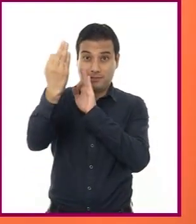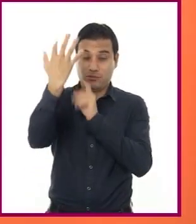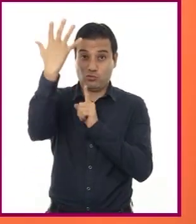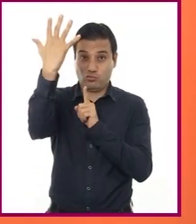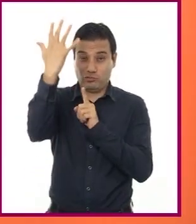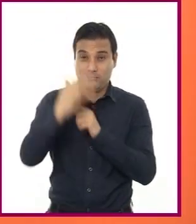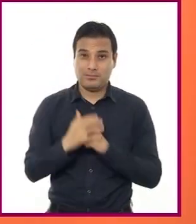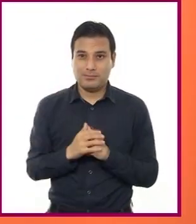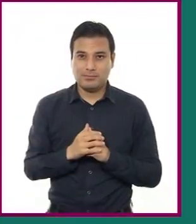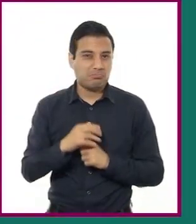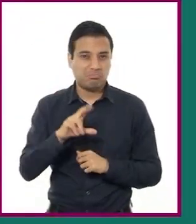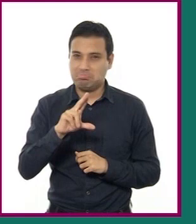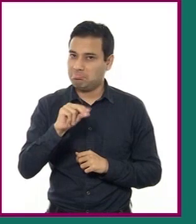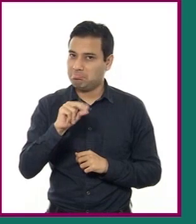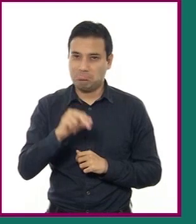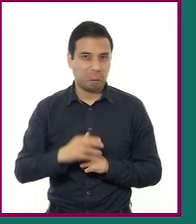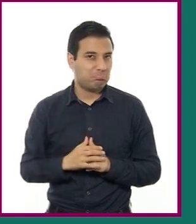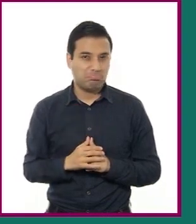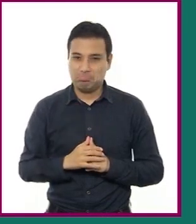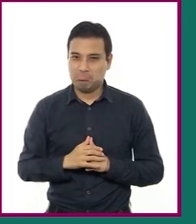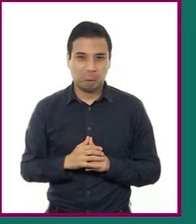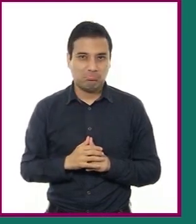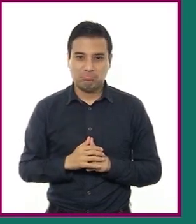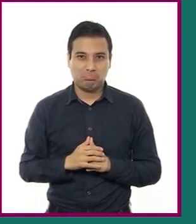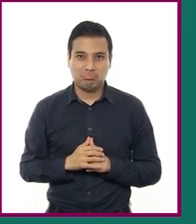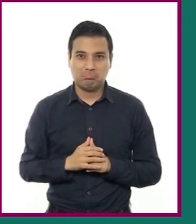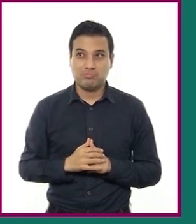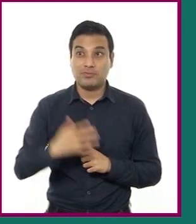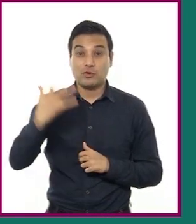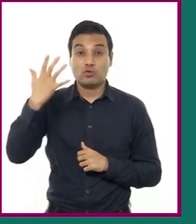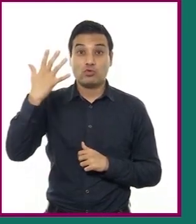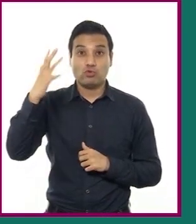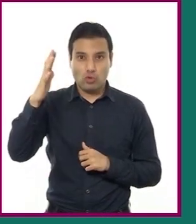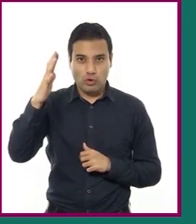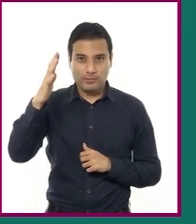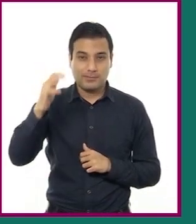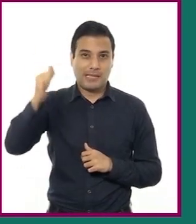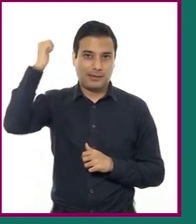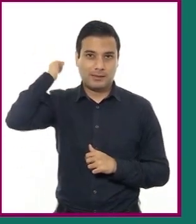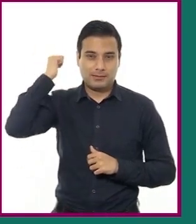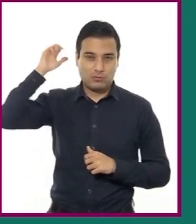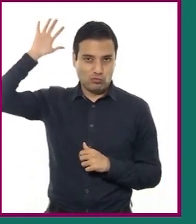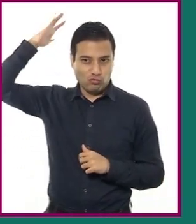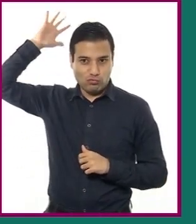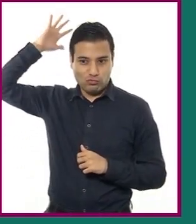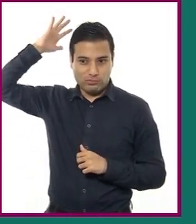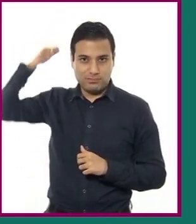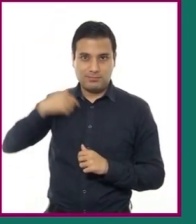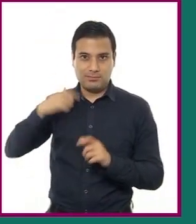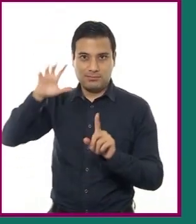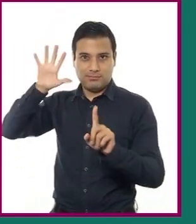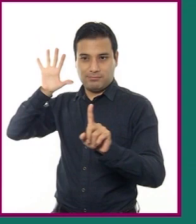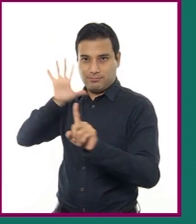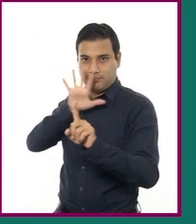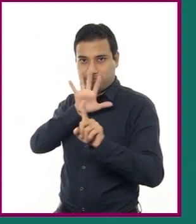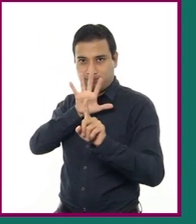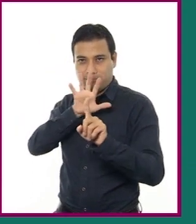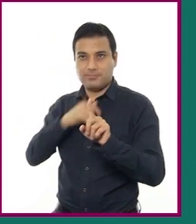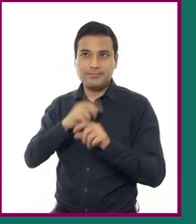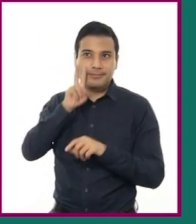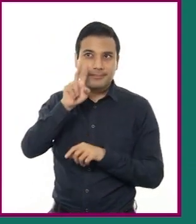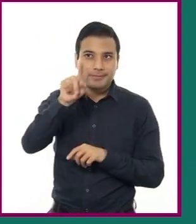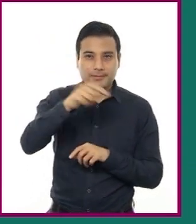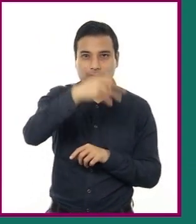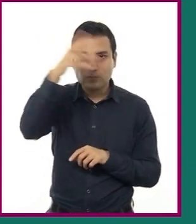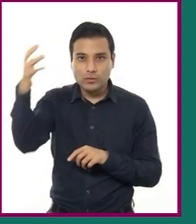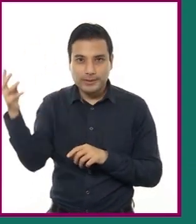Déjame decirte que no es así. Debes estar dando la espalda al sol y así el arco iris se formará delante de ti.